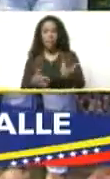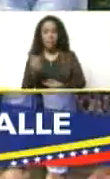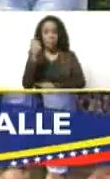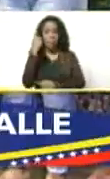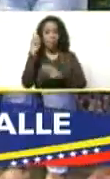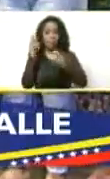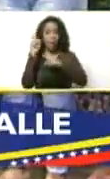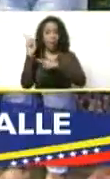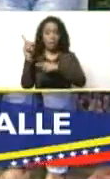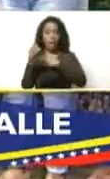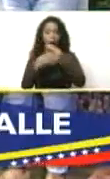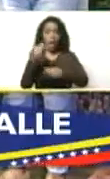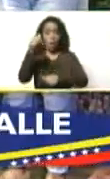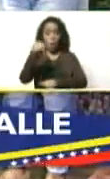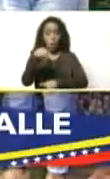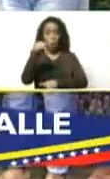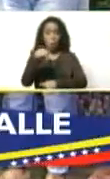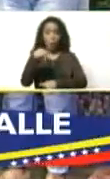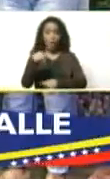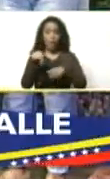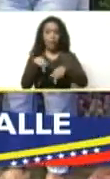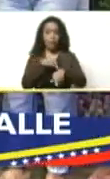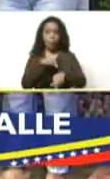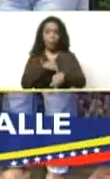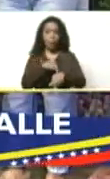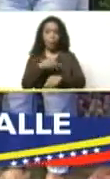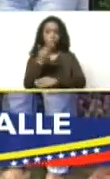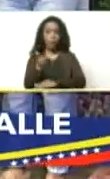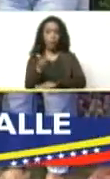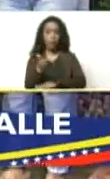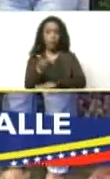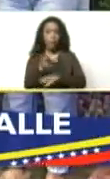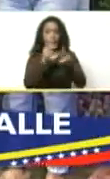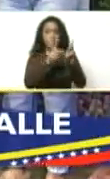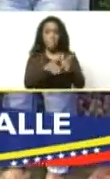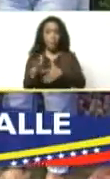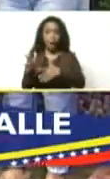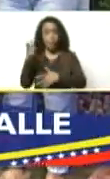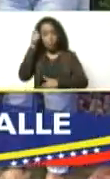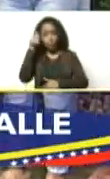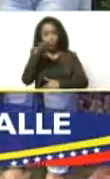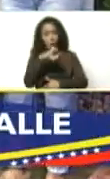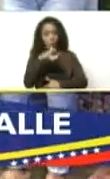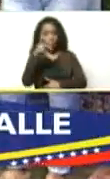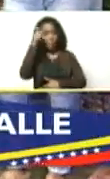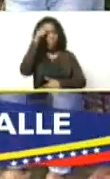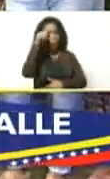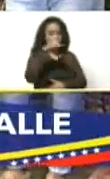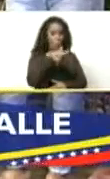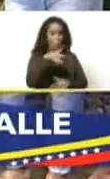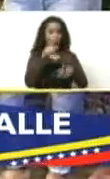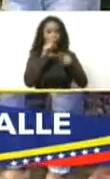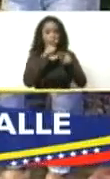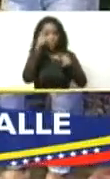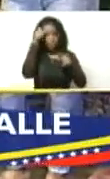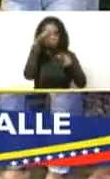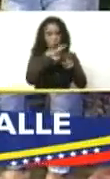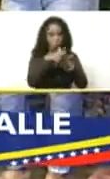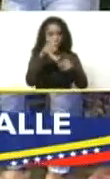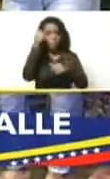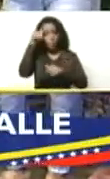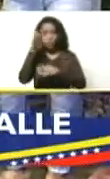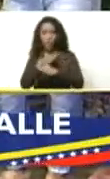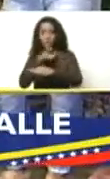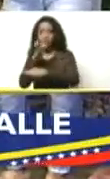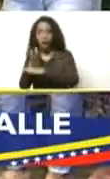vértice es ese que está hoy, ahorita, en este momento con usted. El plan pueblo a pueblo. Plan pueblo a pueblo va a las